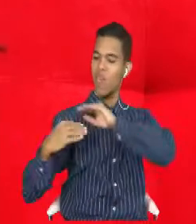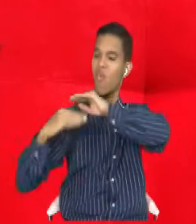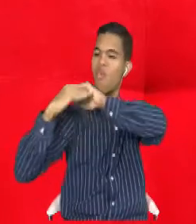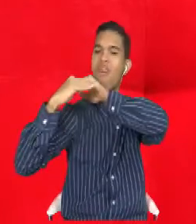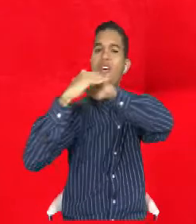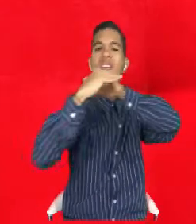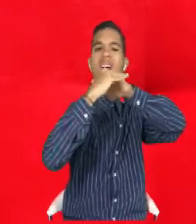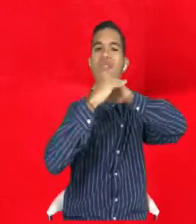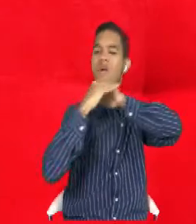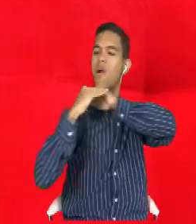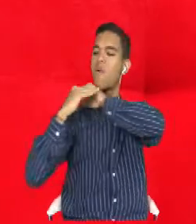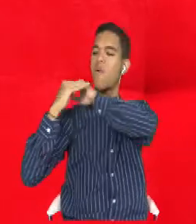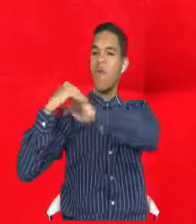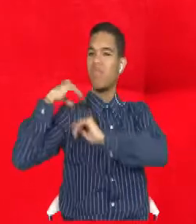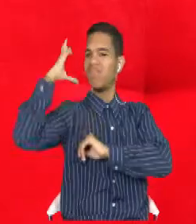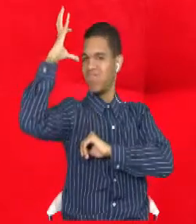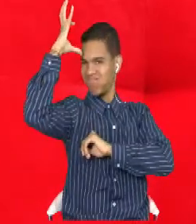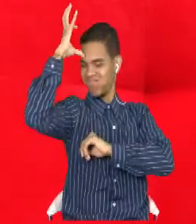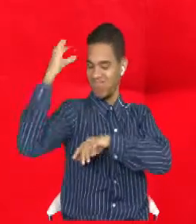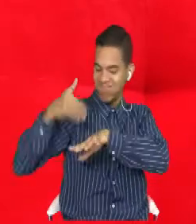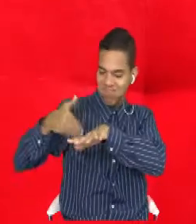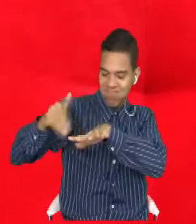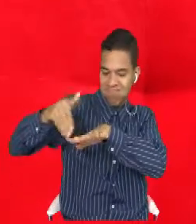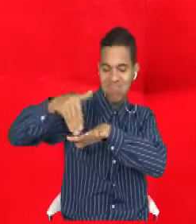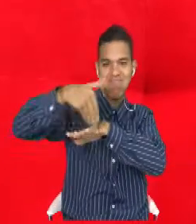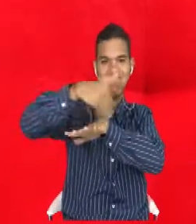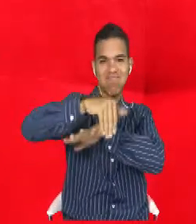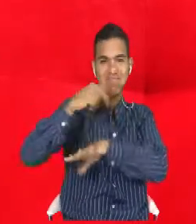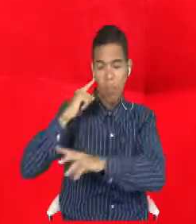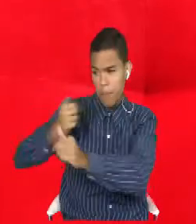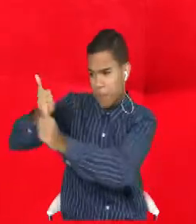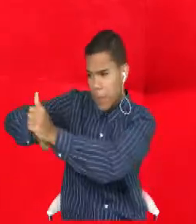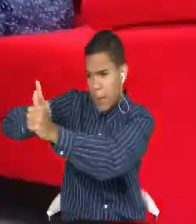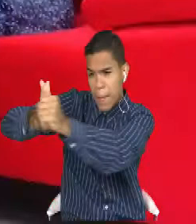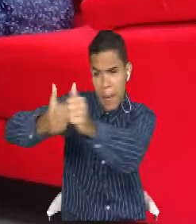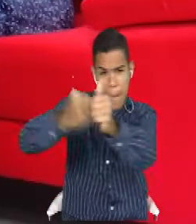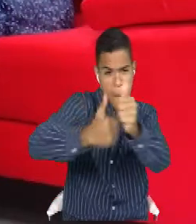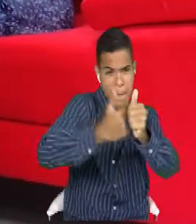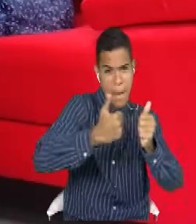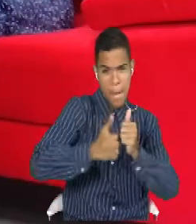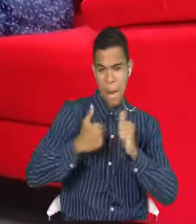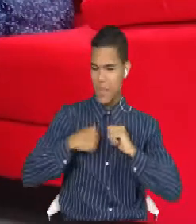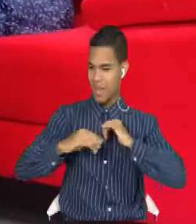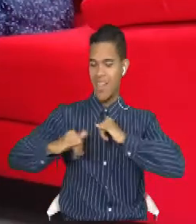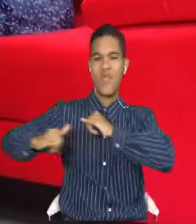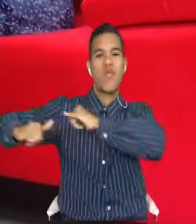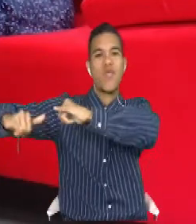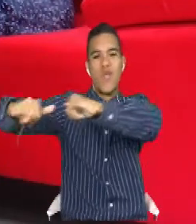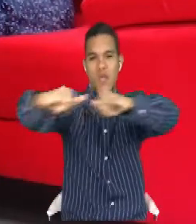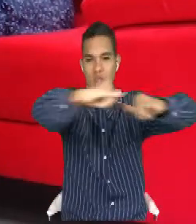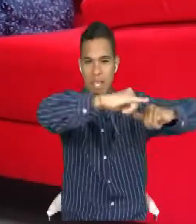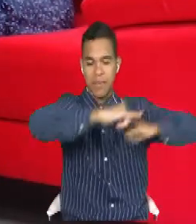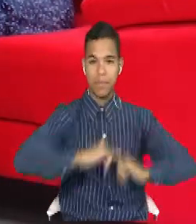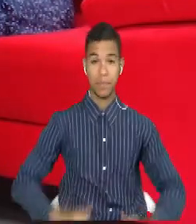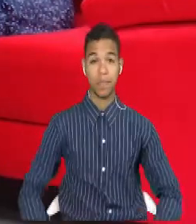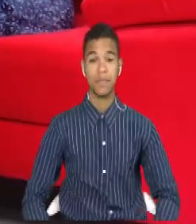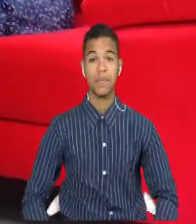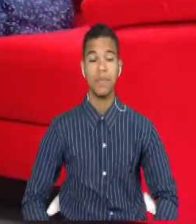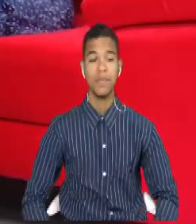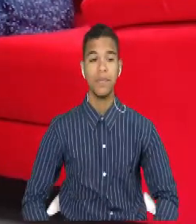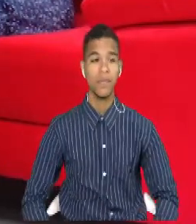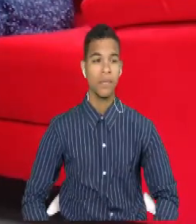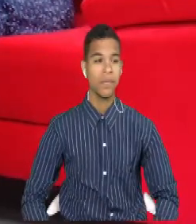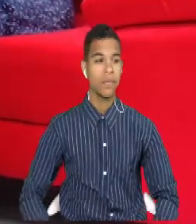capacitadas absolutamente para que cada una de ellas haga exactamente lo mismo y estén estandarizados sus procesos. Además que todo esto